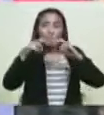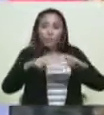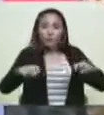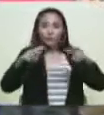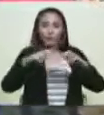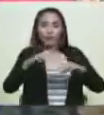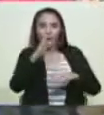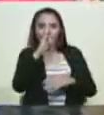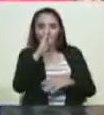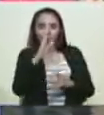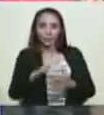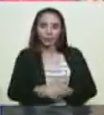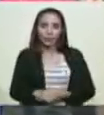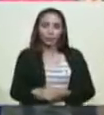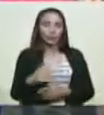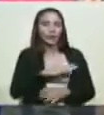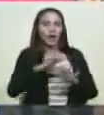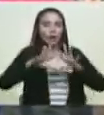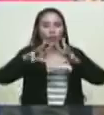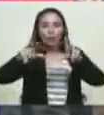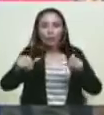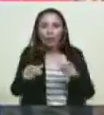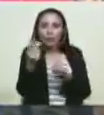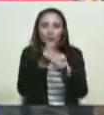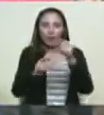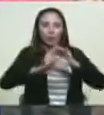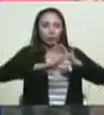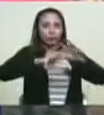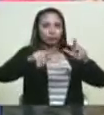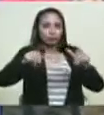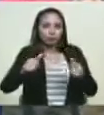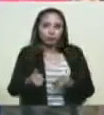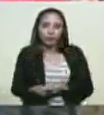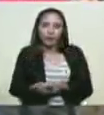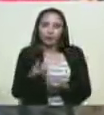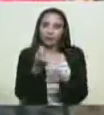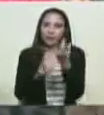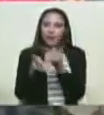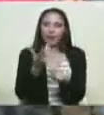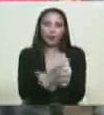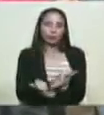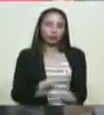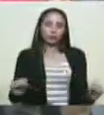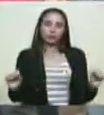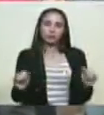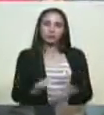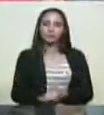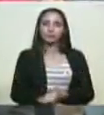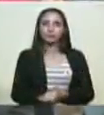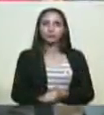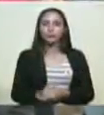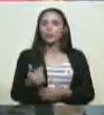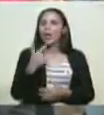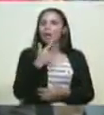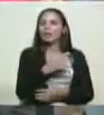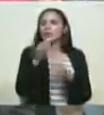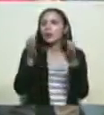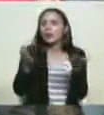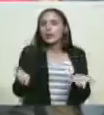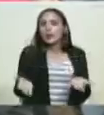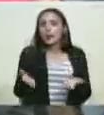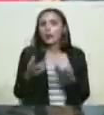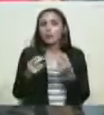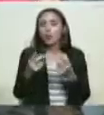el banco que se estaba llevando el dinero de Venezuela y estaba justificando